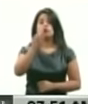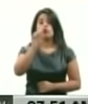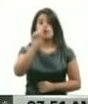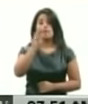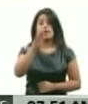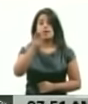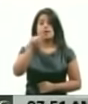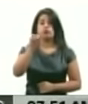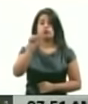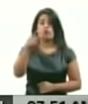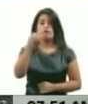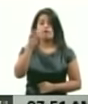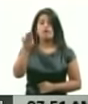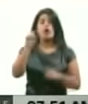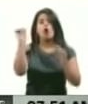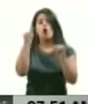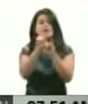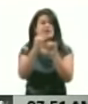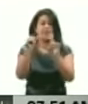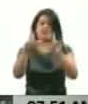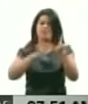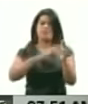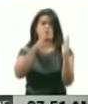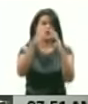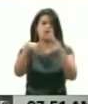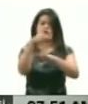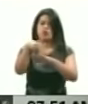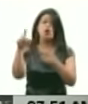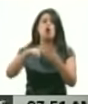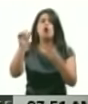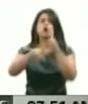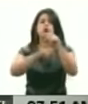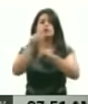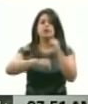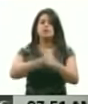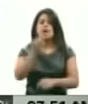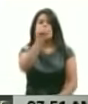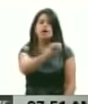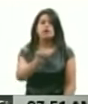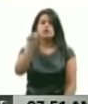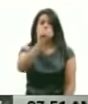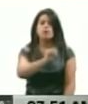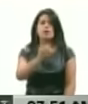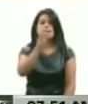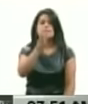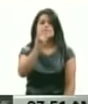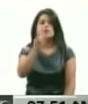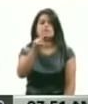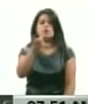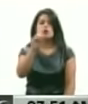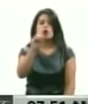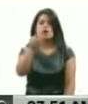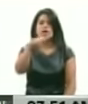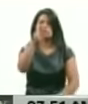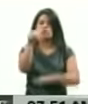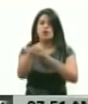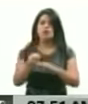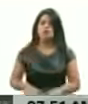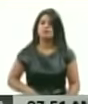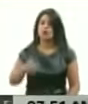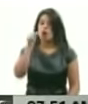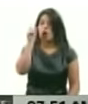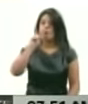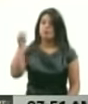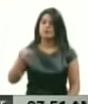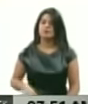www.bnb.gov.be o en las redes sociales, en todas las redes sociales, @biblionacional. Muchísimas gracias. Bueno, gracias a ustedes. Loaiza, director de la